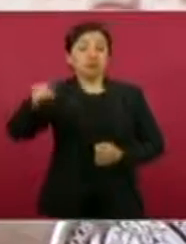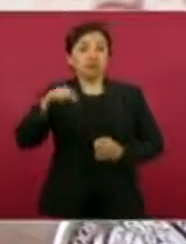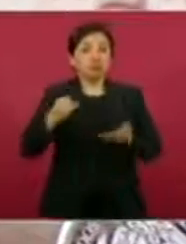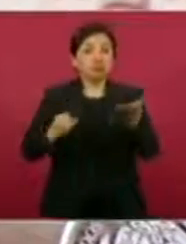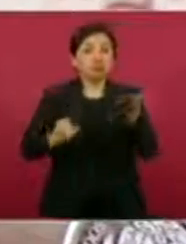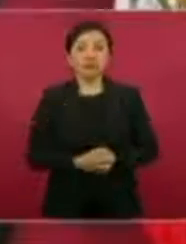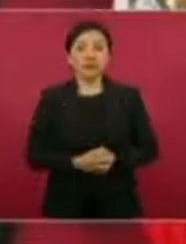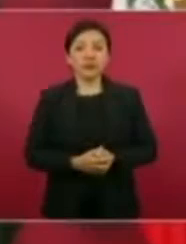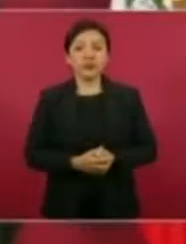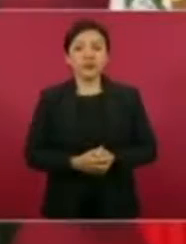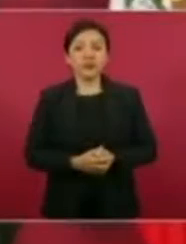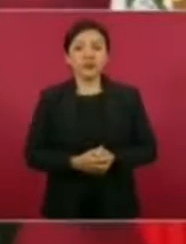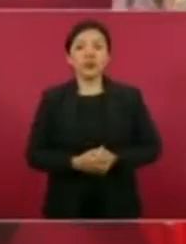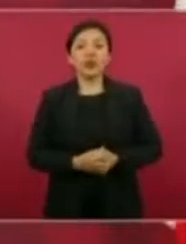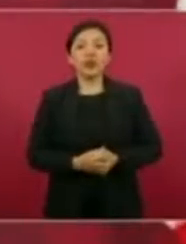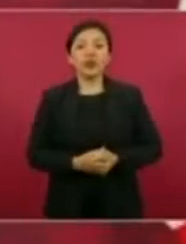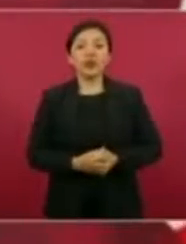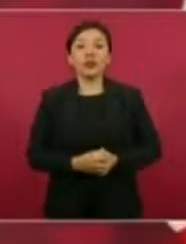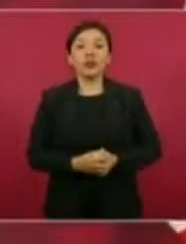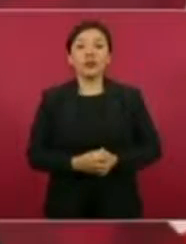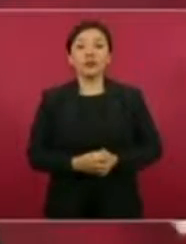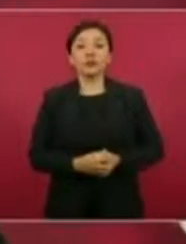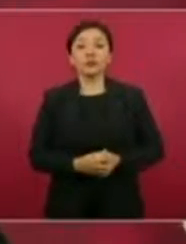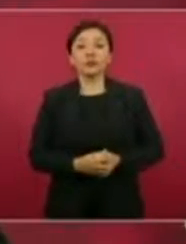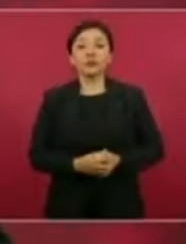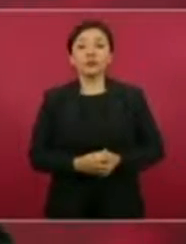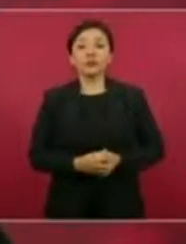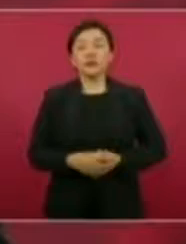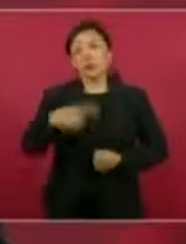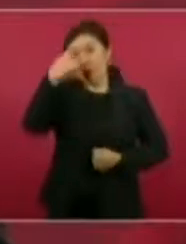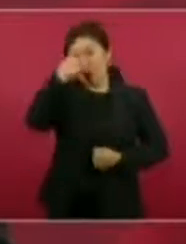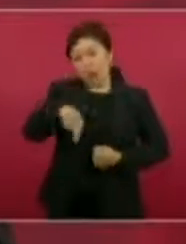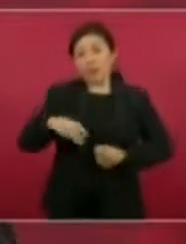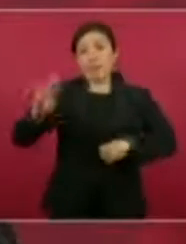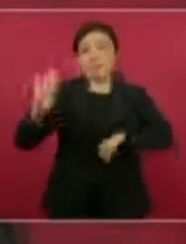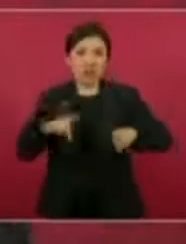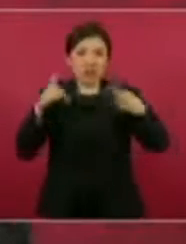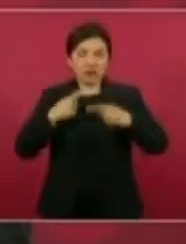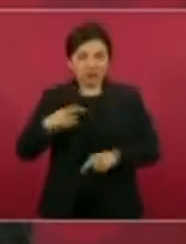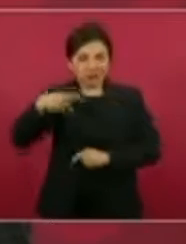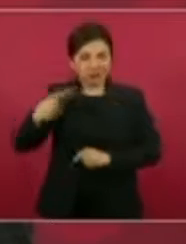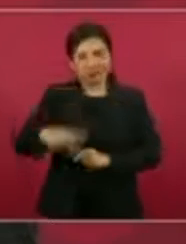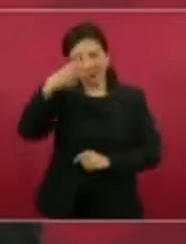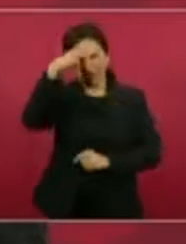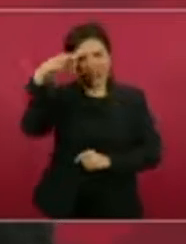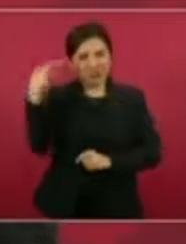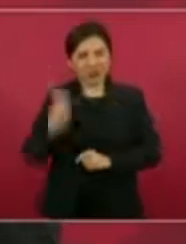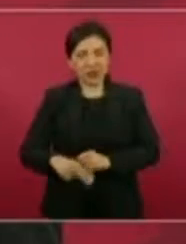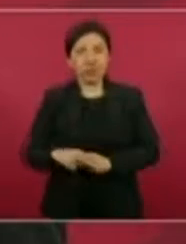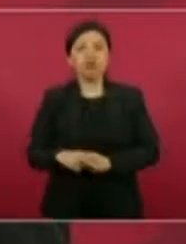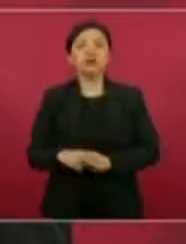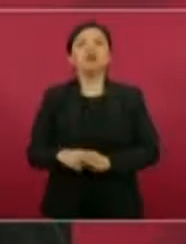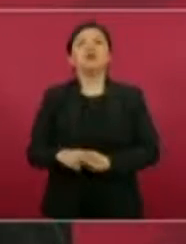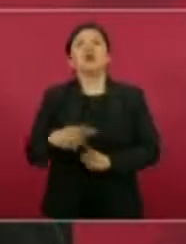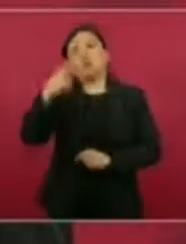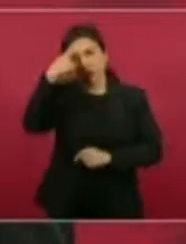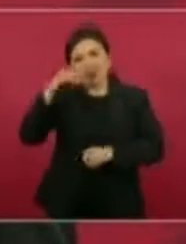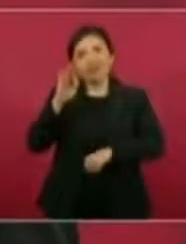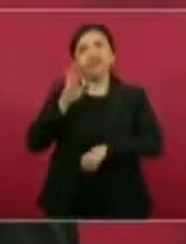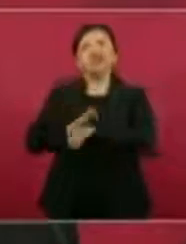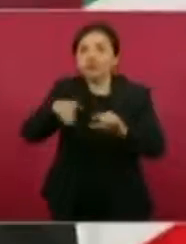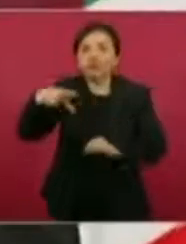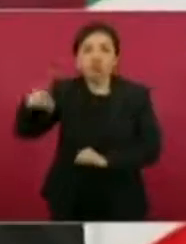decisión histórica, patriota, en beneficio del pueblo de México, en beneficio de la